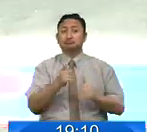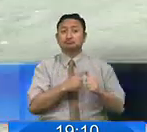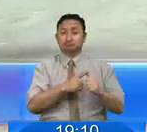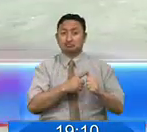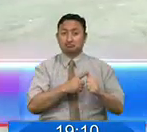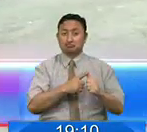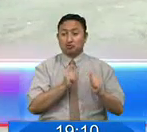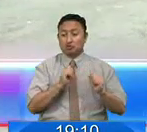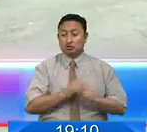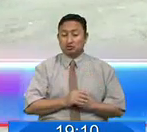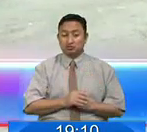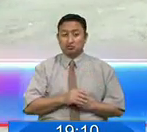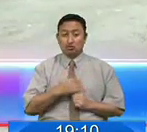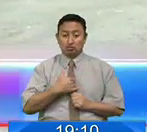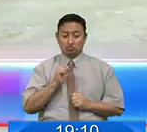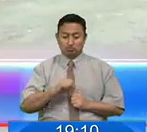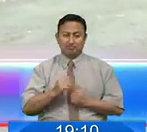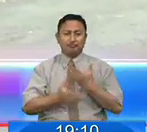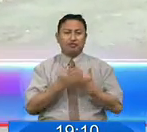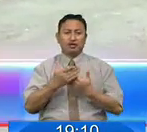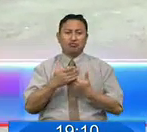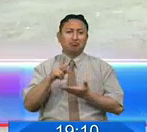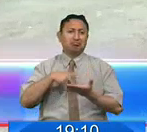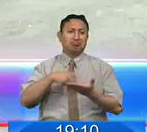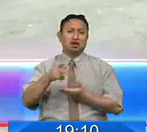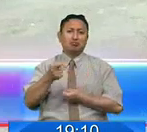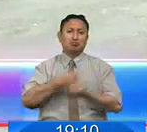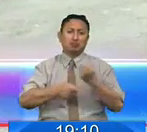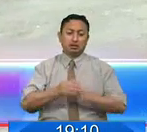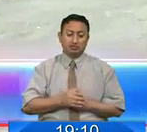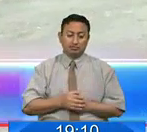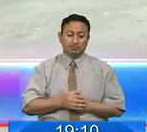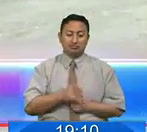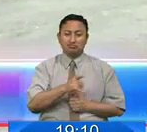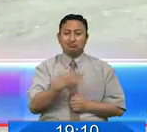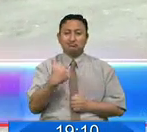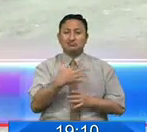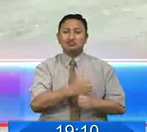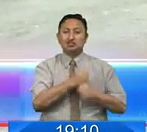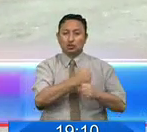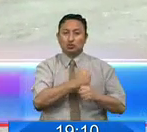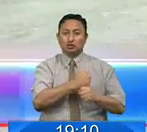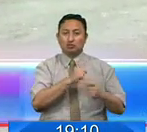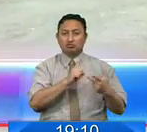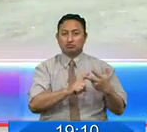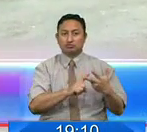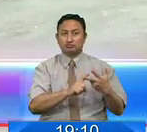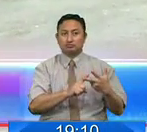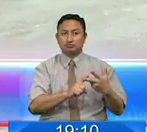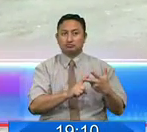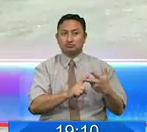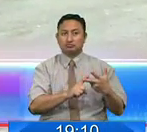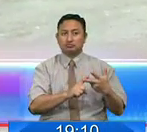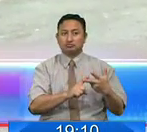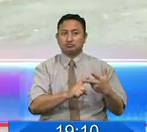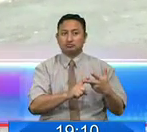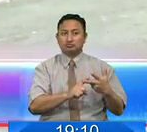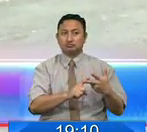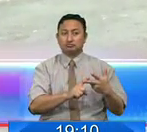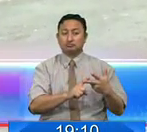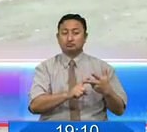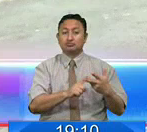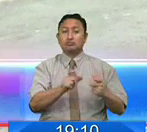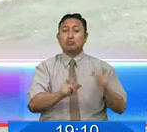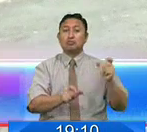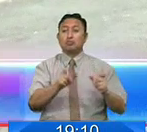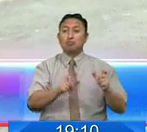facilitan las operaciones segundo que da más seguridad tercero que busca incorporar